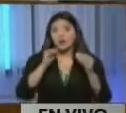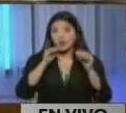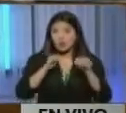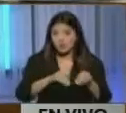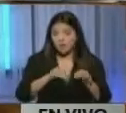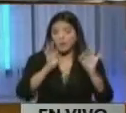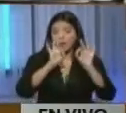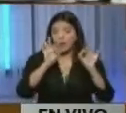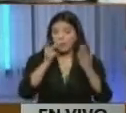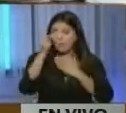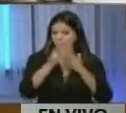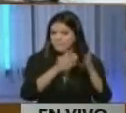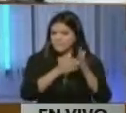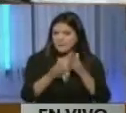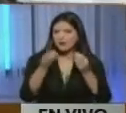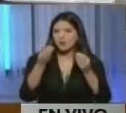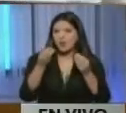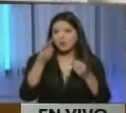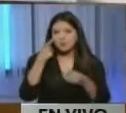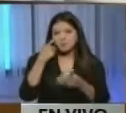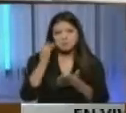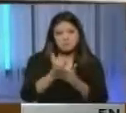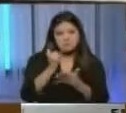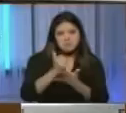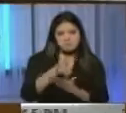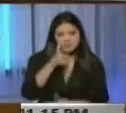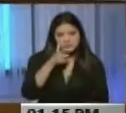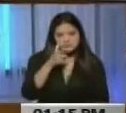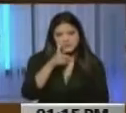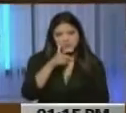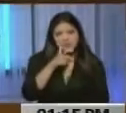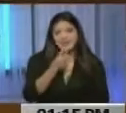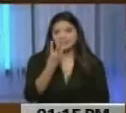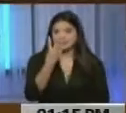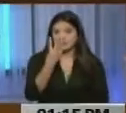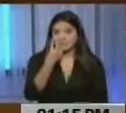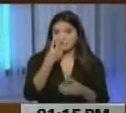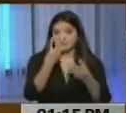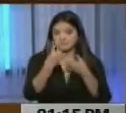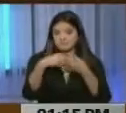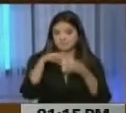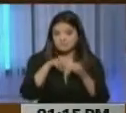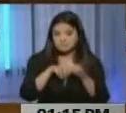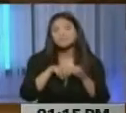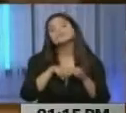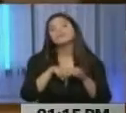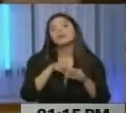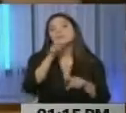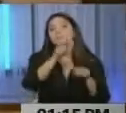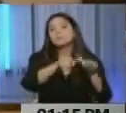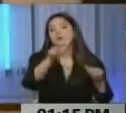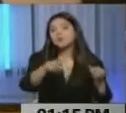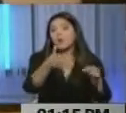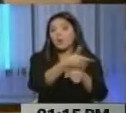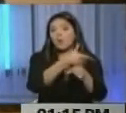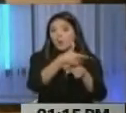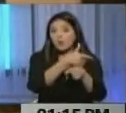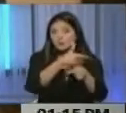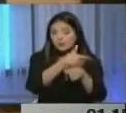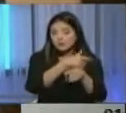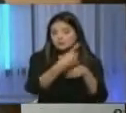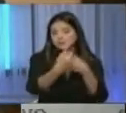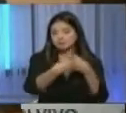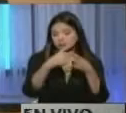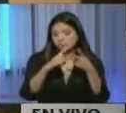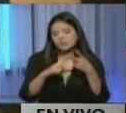mecanismo de monitoreo y verificación que será tripartito, integrado por representantes del Gobierno Nacional,